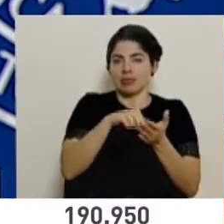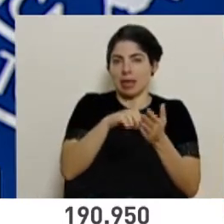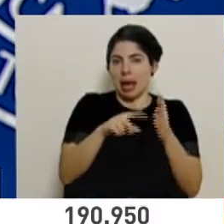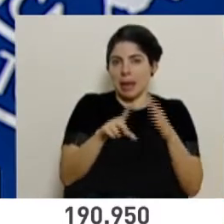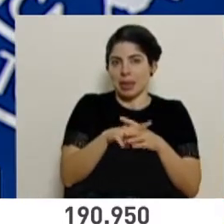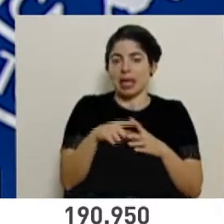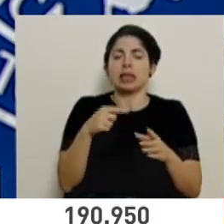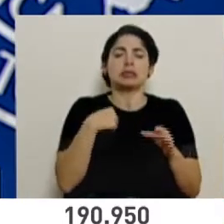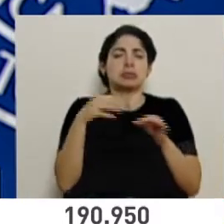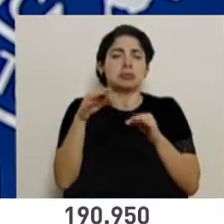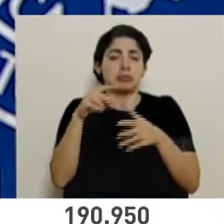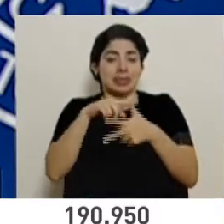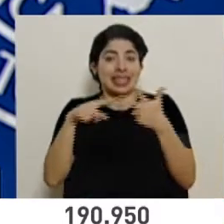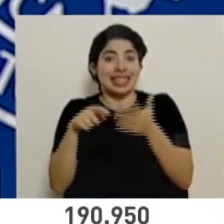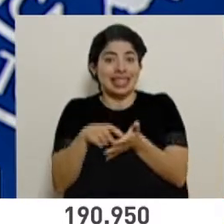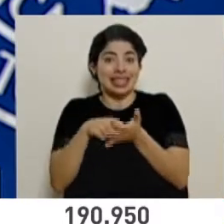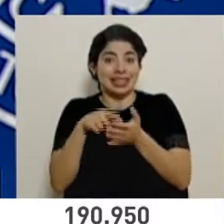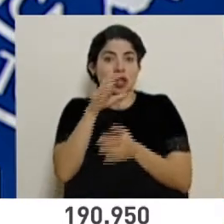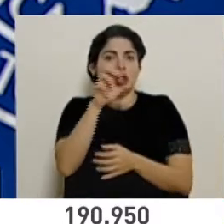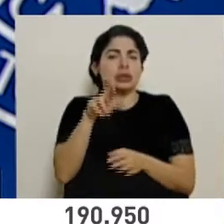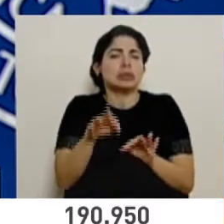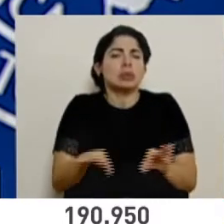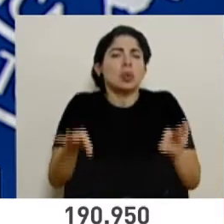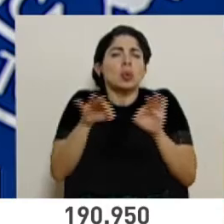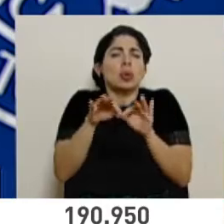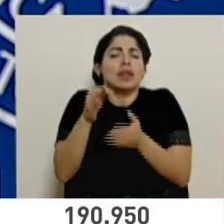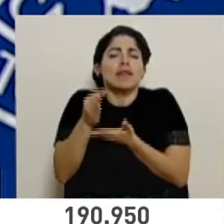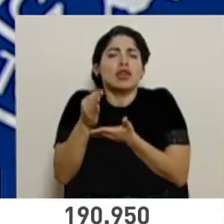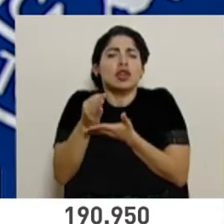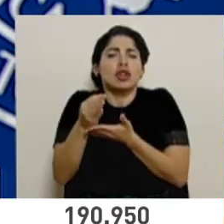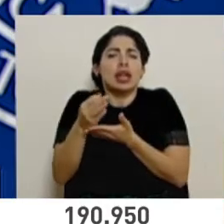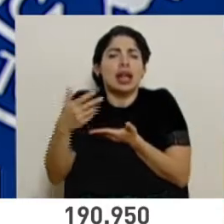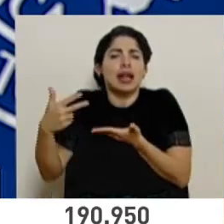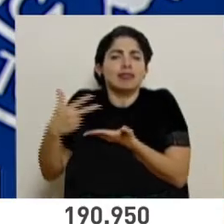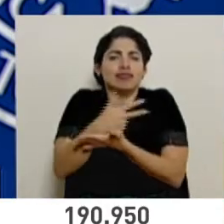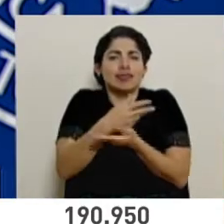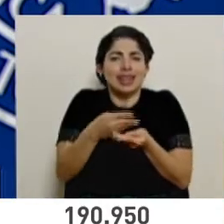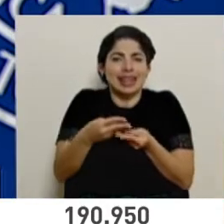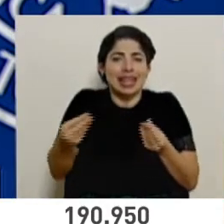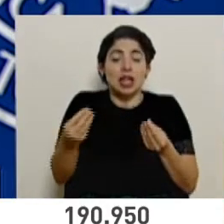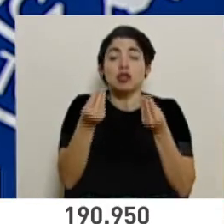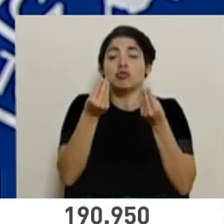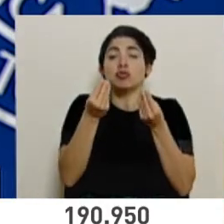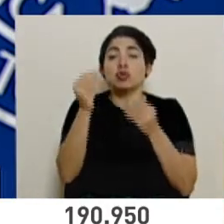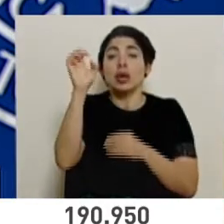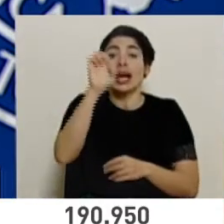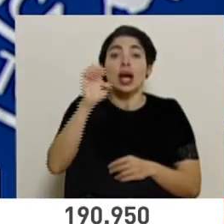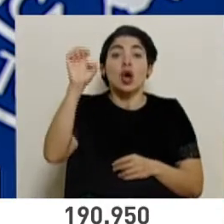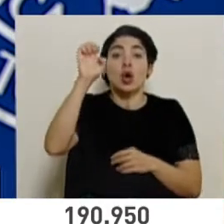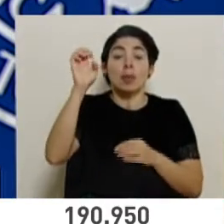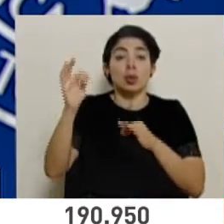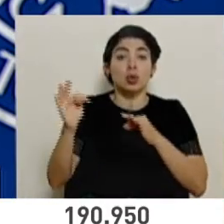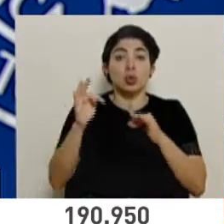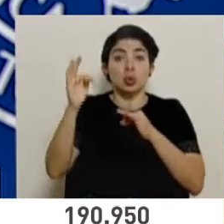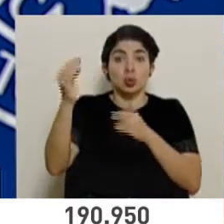brevemente a la importancia para Costa Rica de la frontera terrestre. Muchos de los turistas europeos que nos